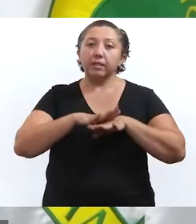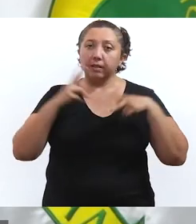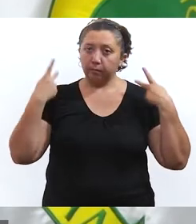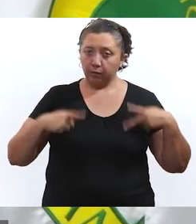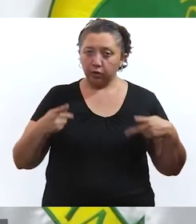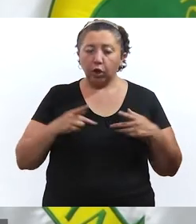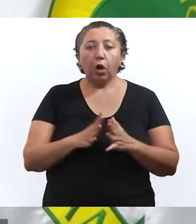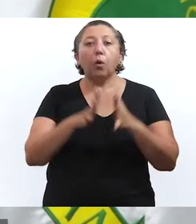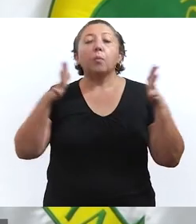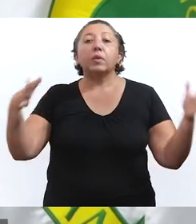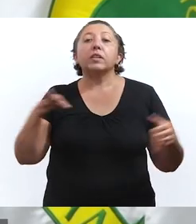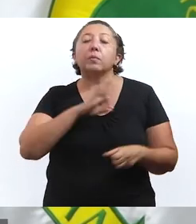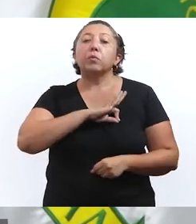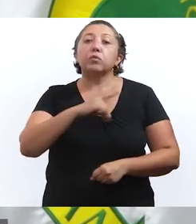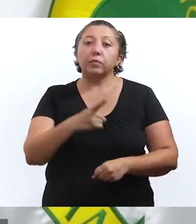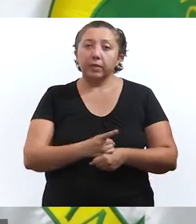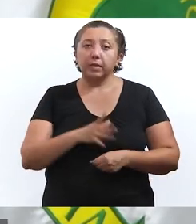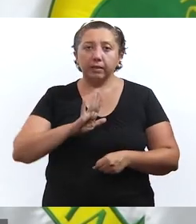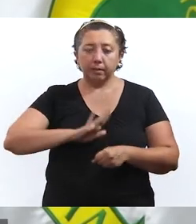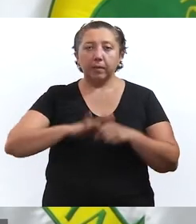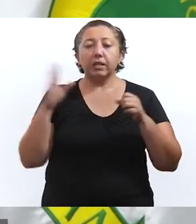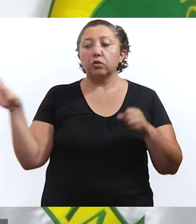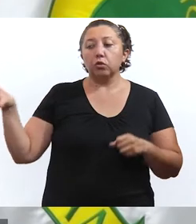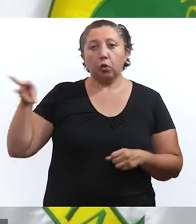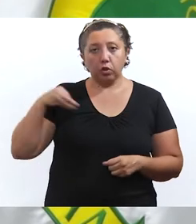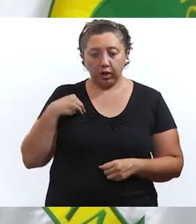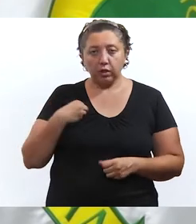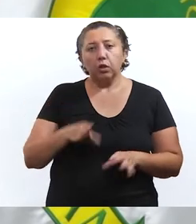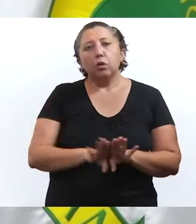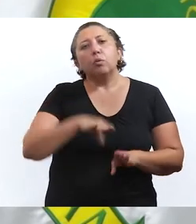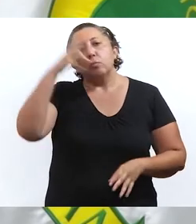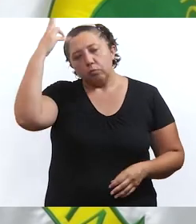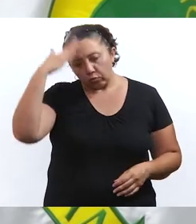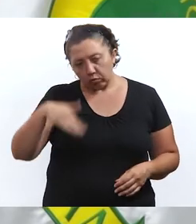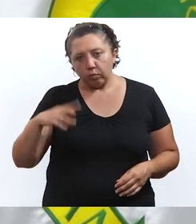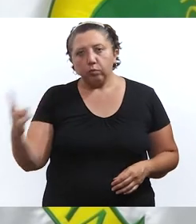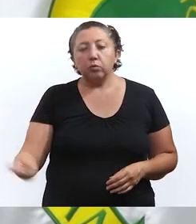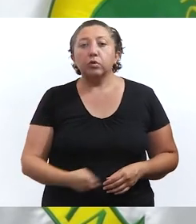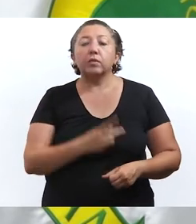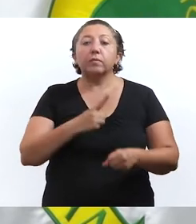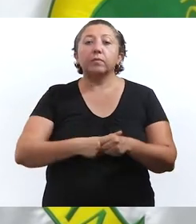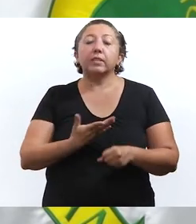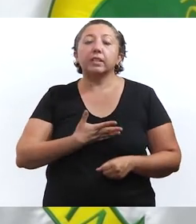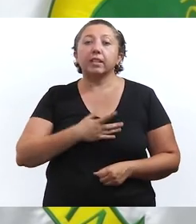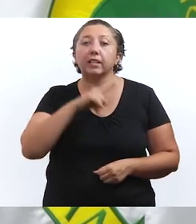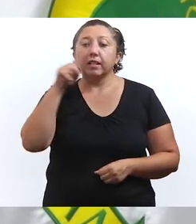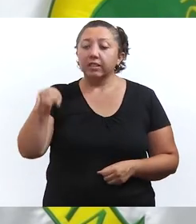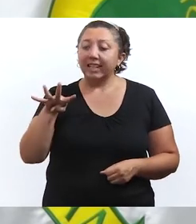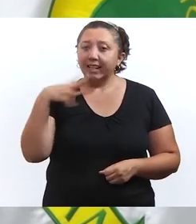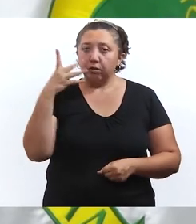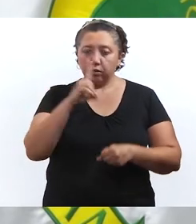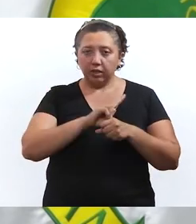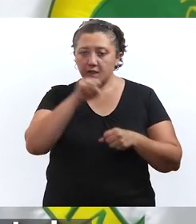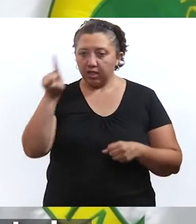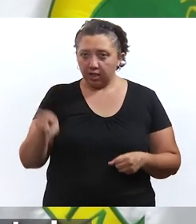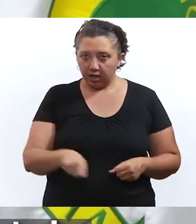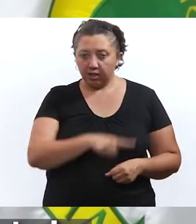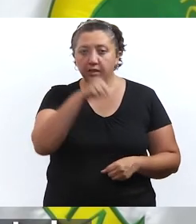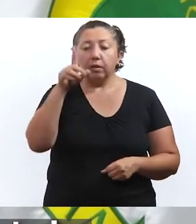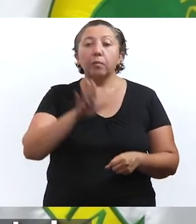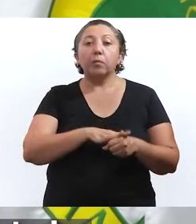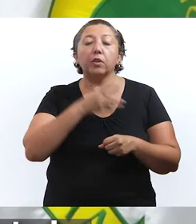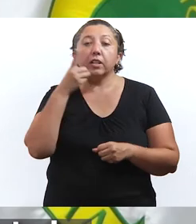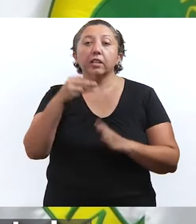entre personas, aumenta la posibilidad de más contagios. Y como ustedes bien saben, la epidemia tiene ciclos de 14 días, por lo